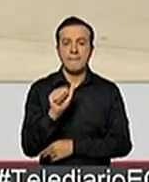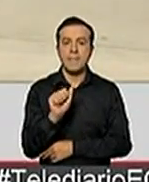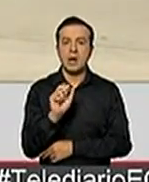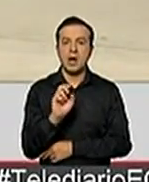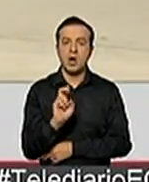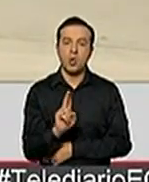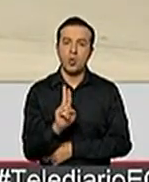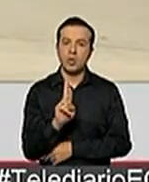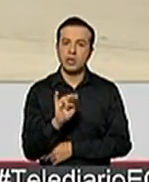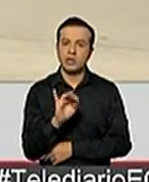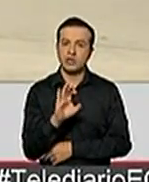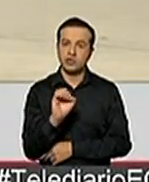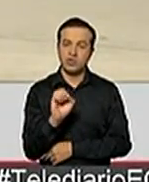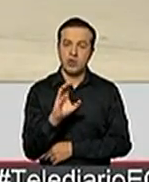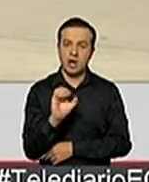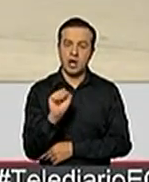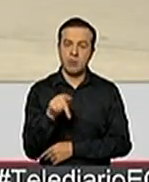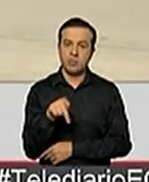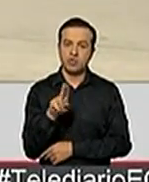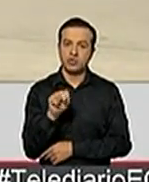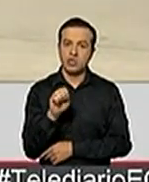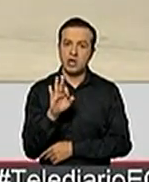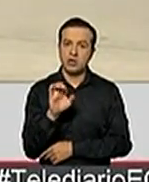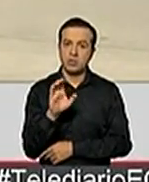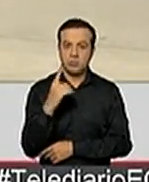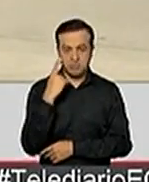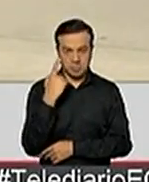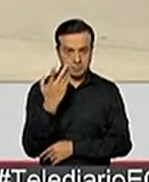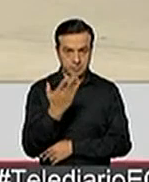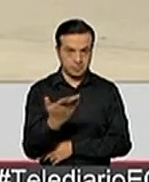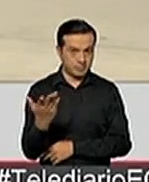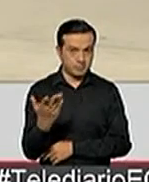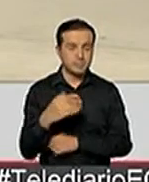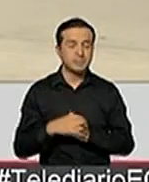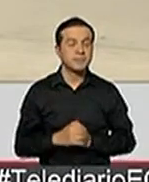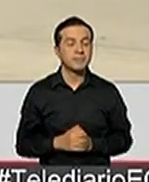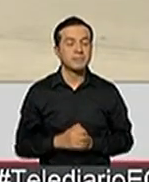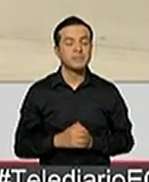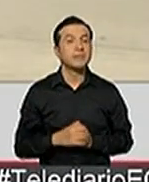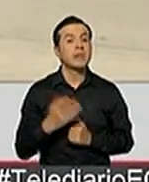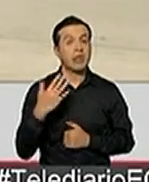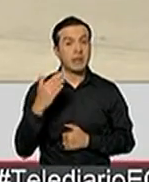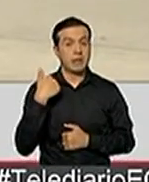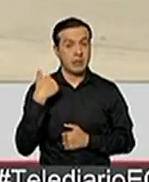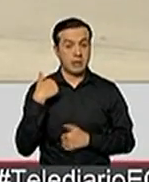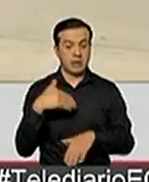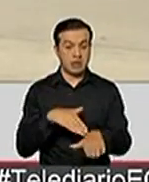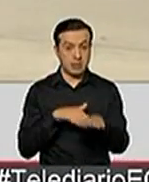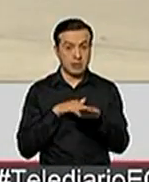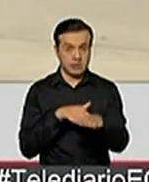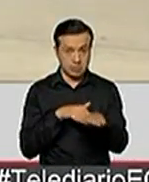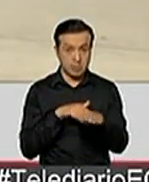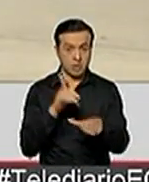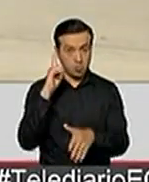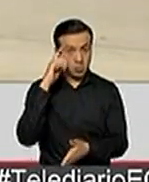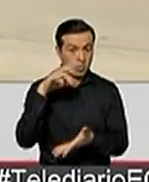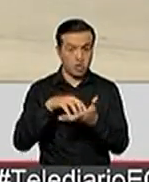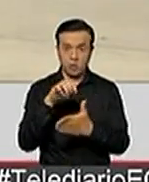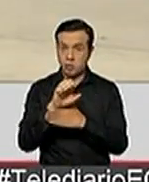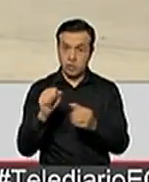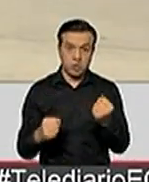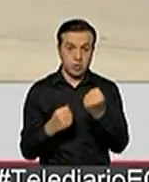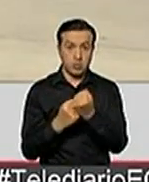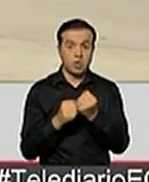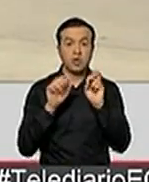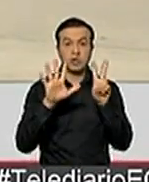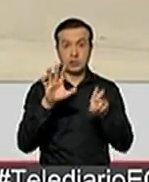modelo educativo de los nuevos integrantes de la Fuerza Aérea Ecuatoriana. Para ello cuenta con el respaldo del gobierno nacional. Han sido